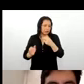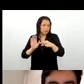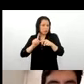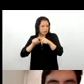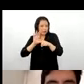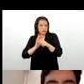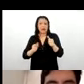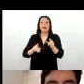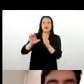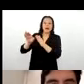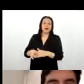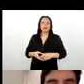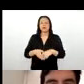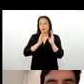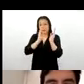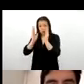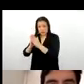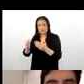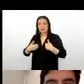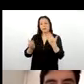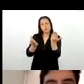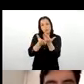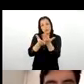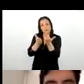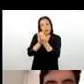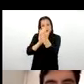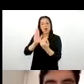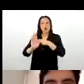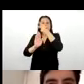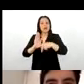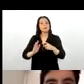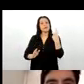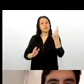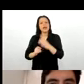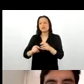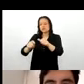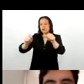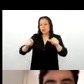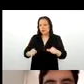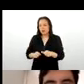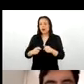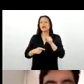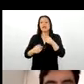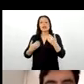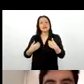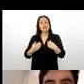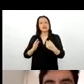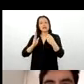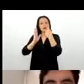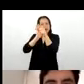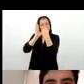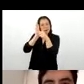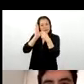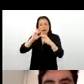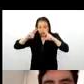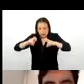nosotros tenemos documentos de planificación como el plan maestro, los planes de sitio, que tienen todos estos componentes de análisis, micro